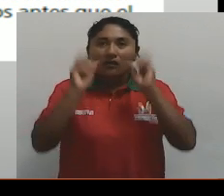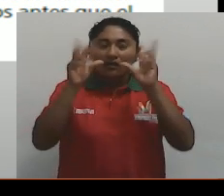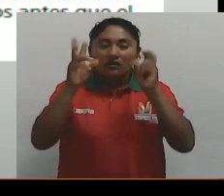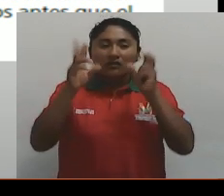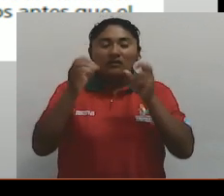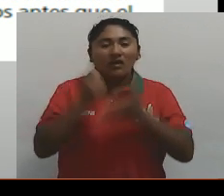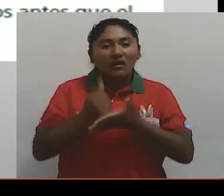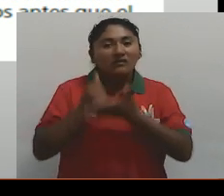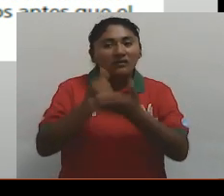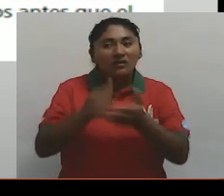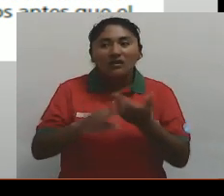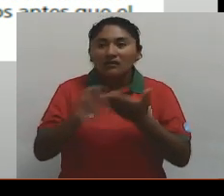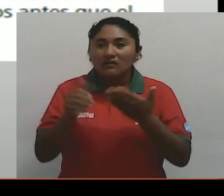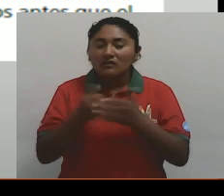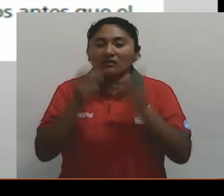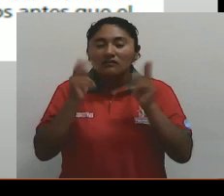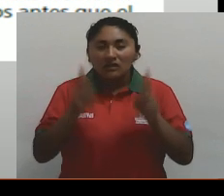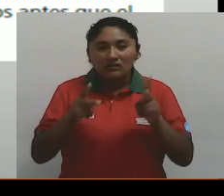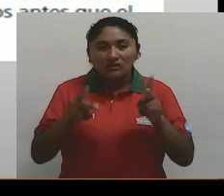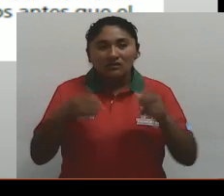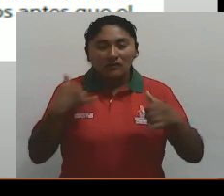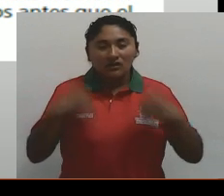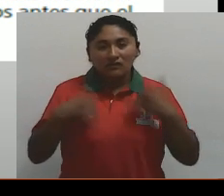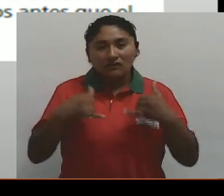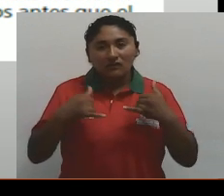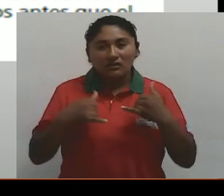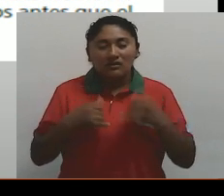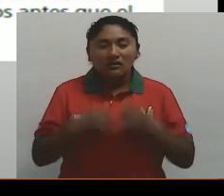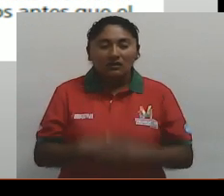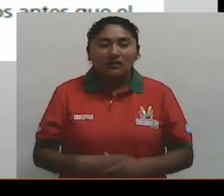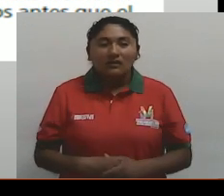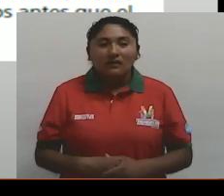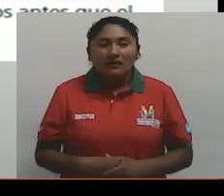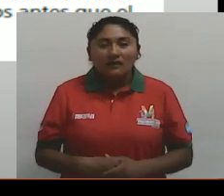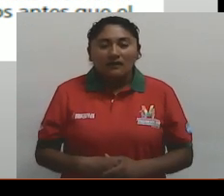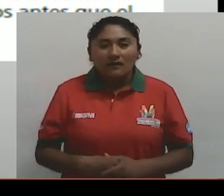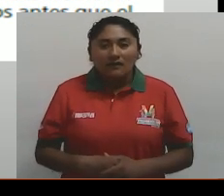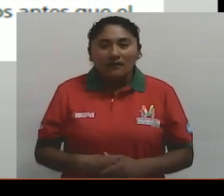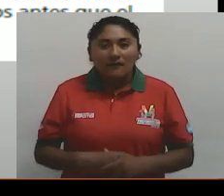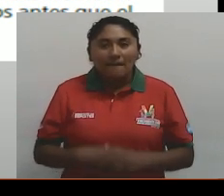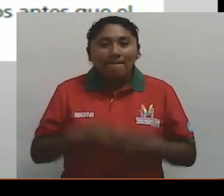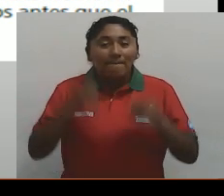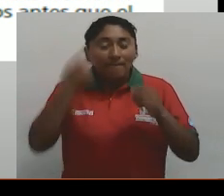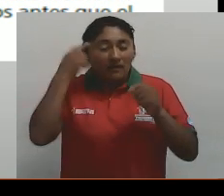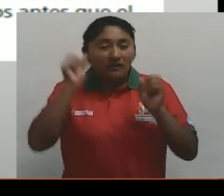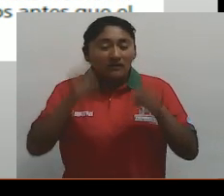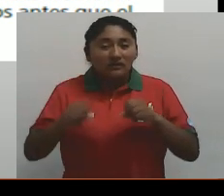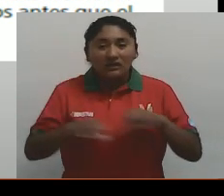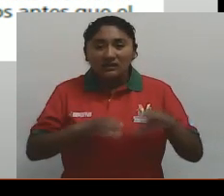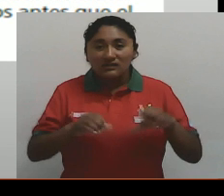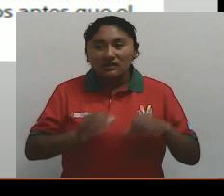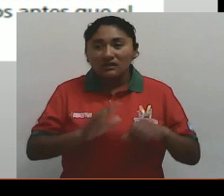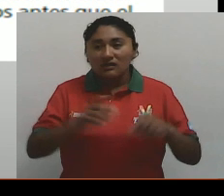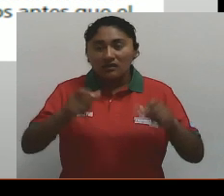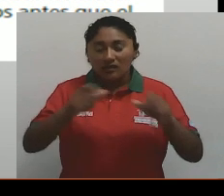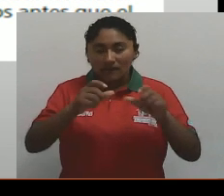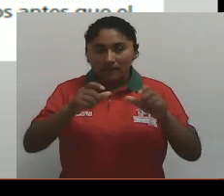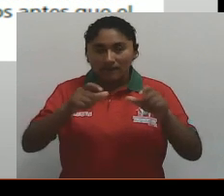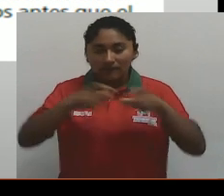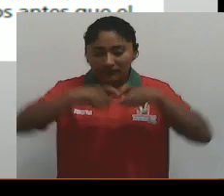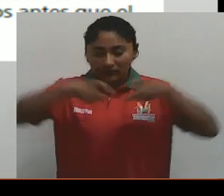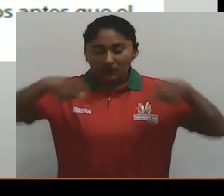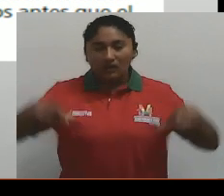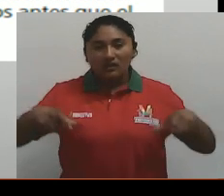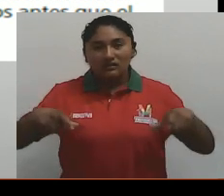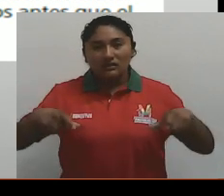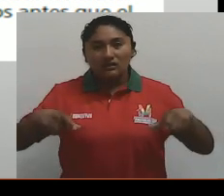jugadores desempeñarse en la red, que es el ataque, y en el fondo de la cancha, para defender o sacar. William Morgan, que